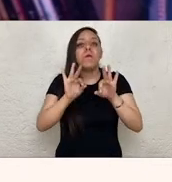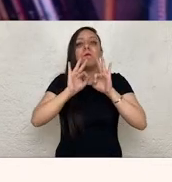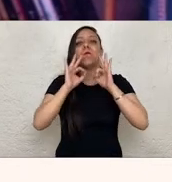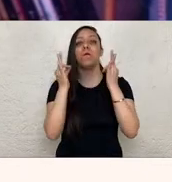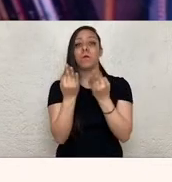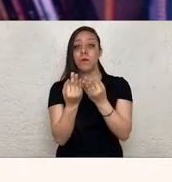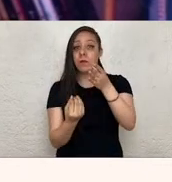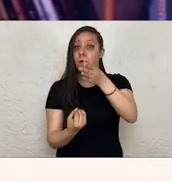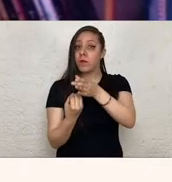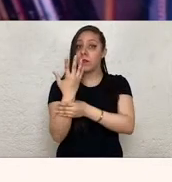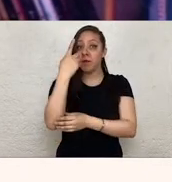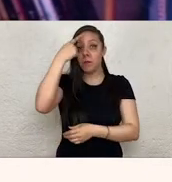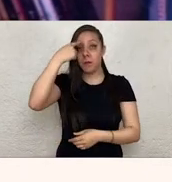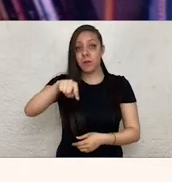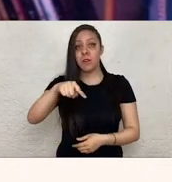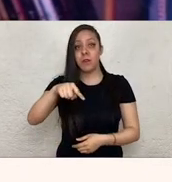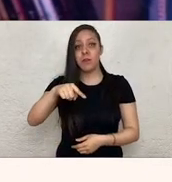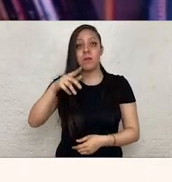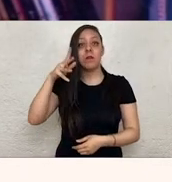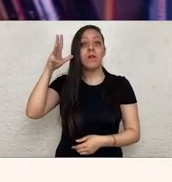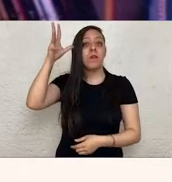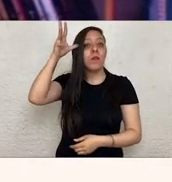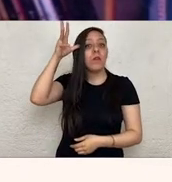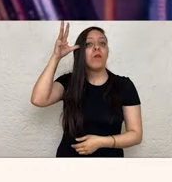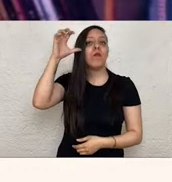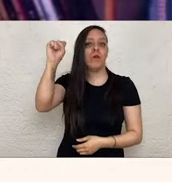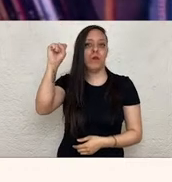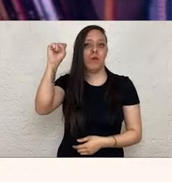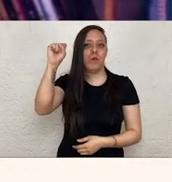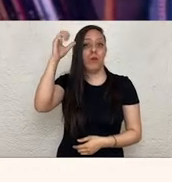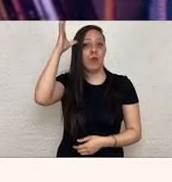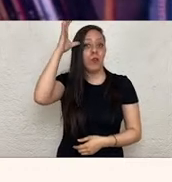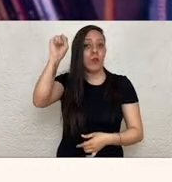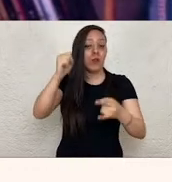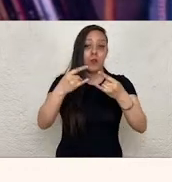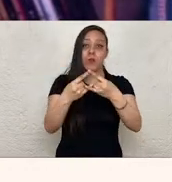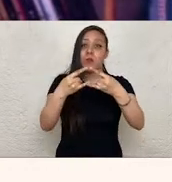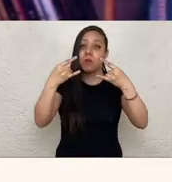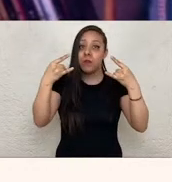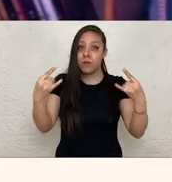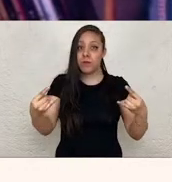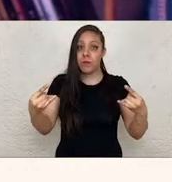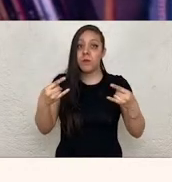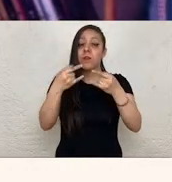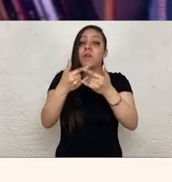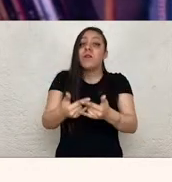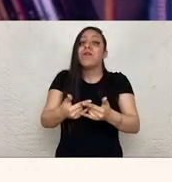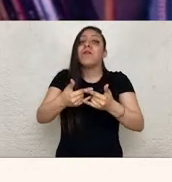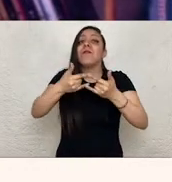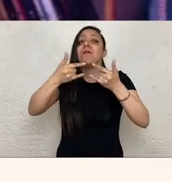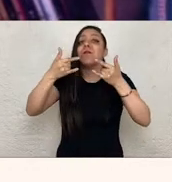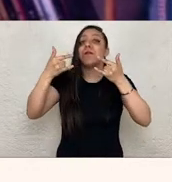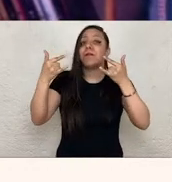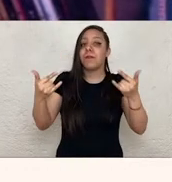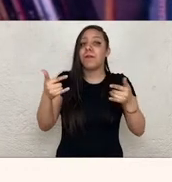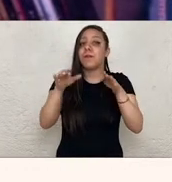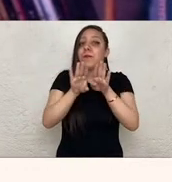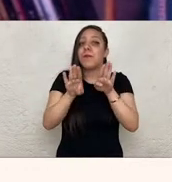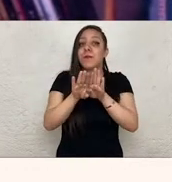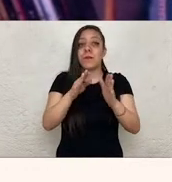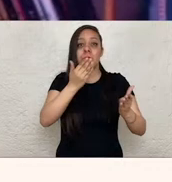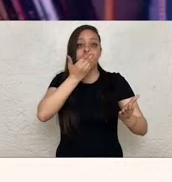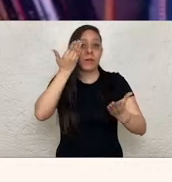hay un replanteamiento, un cuestionamiento acerca de del trabajo historiográfico, ¿no? De la concepción tradicional